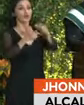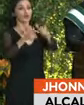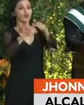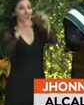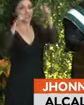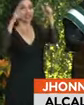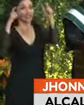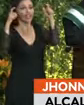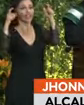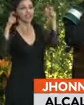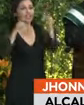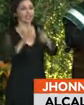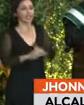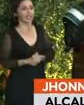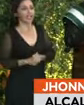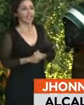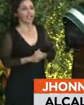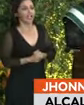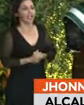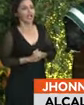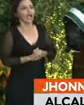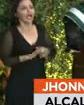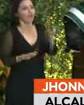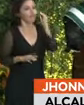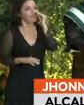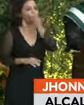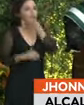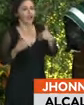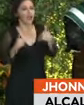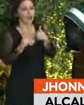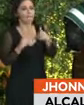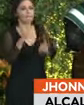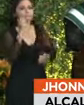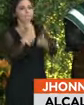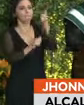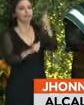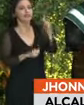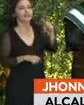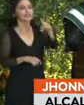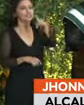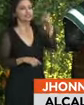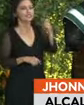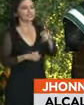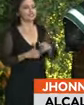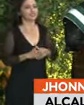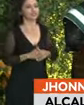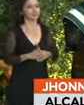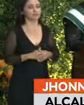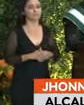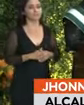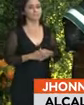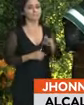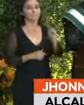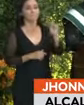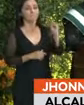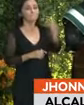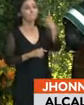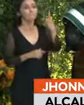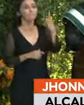ambiente, protegiendo nuestra fauna, nuestra flora. Más de 100 hectáreas para el